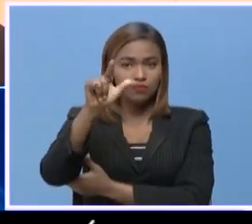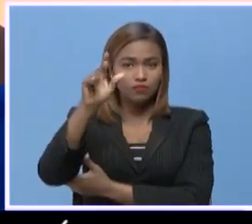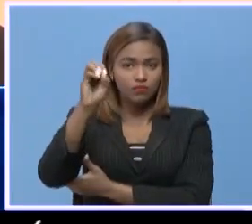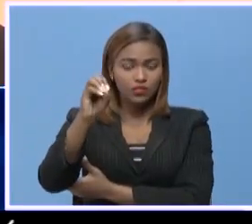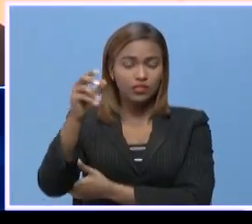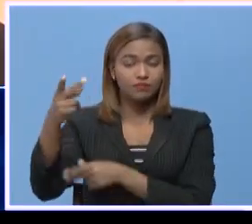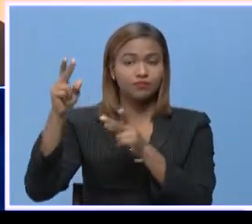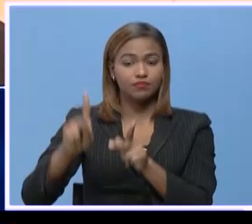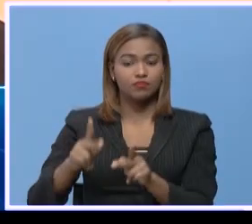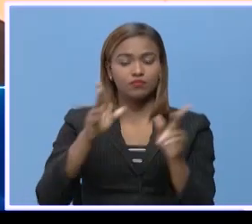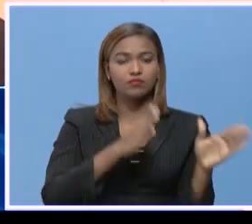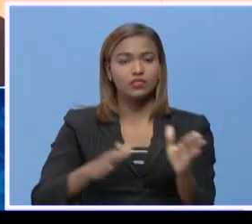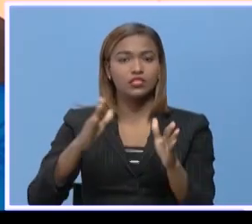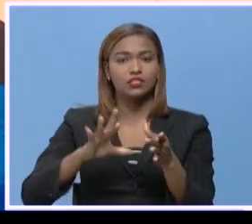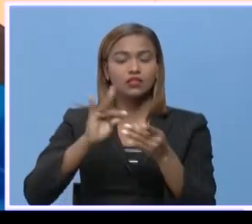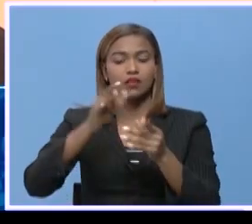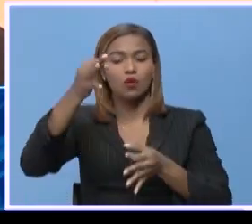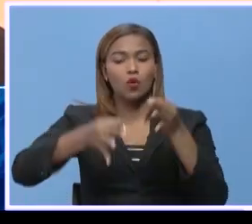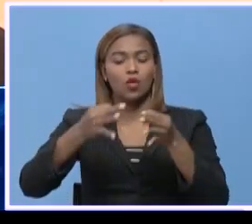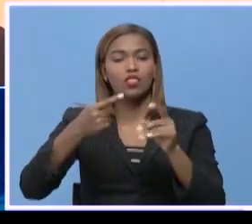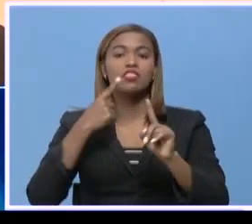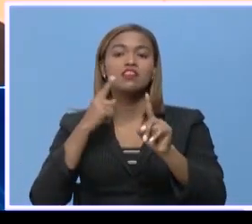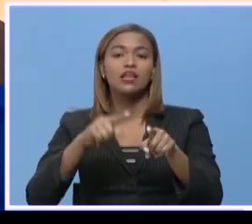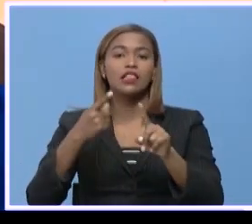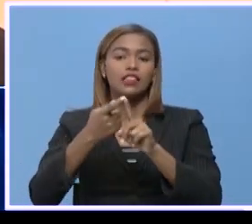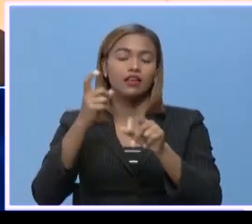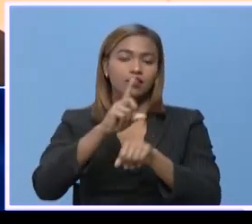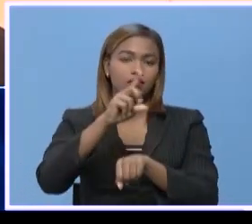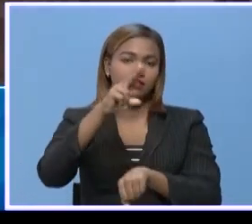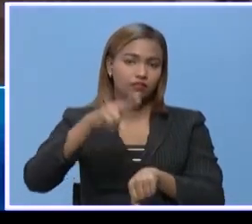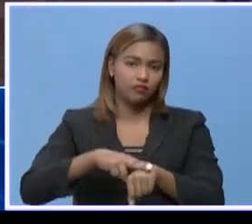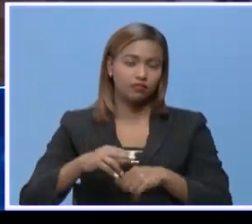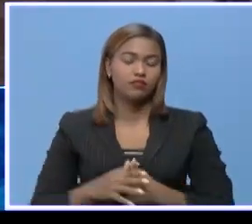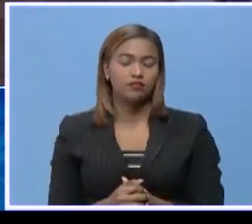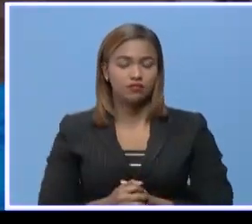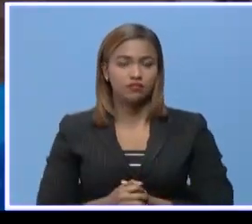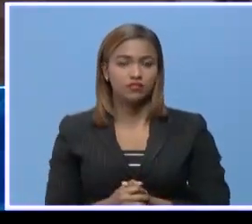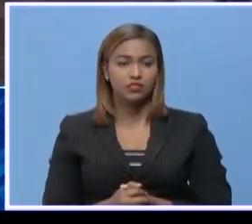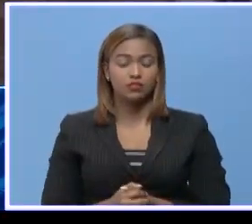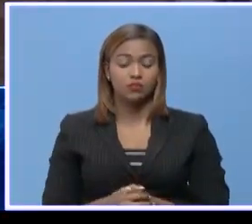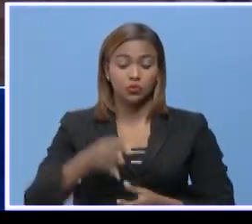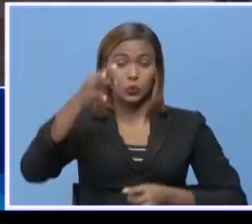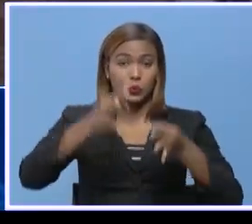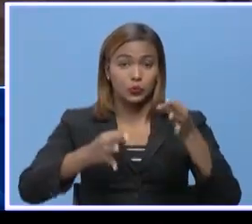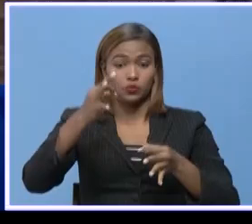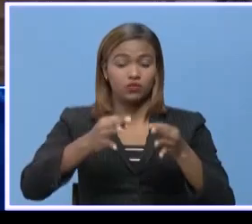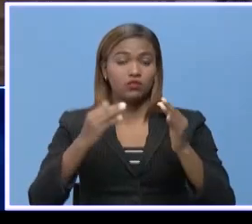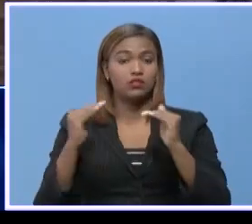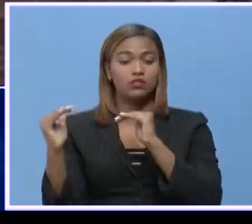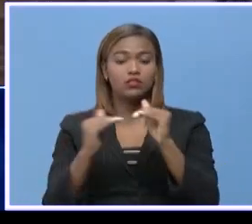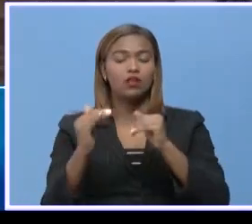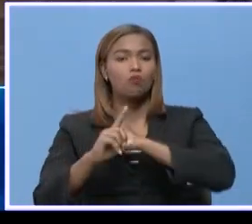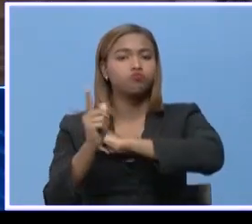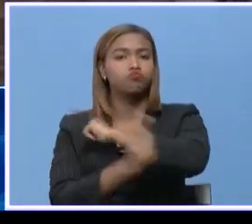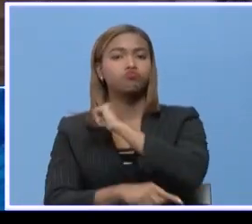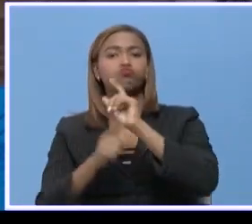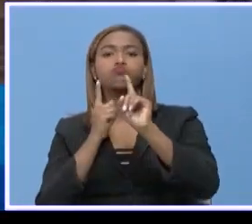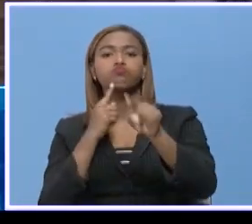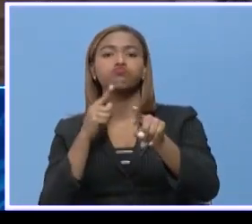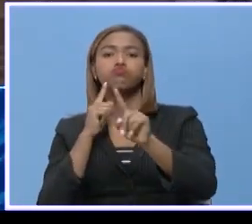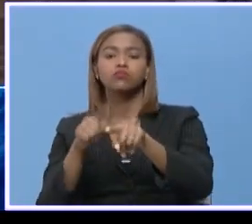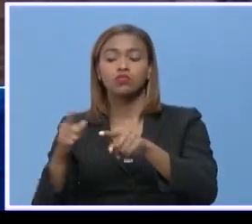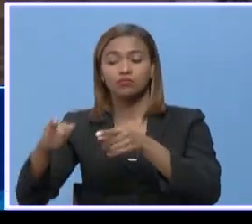era el coordinador de los juzgados de instrucción del Distrito Nacional. Los juicios y las sentencias